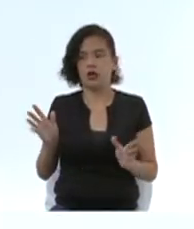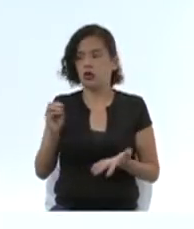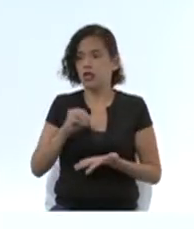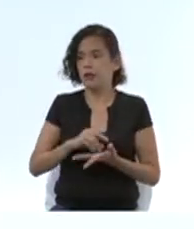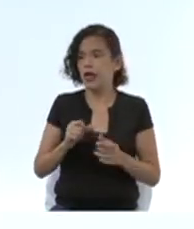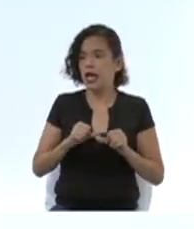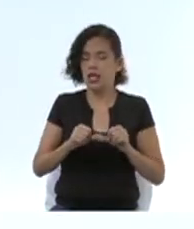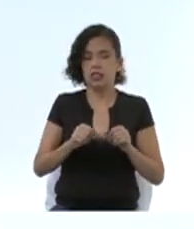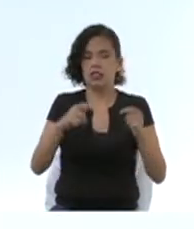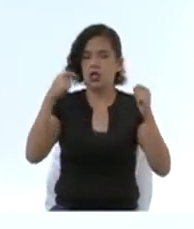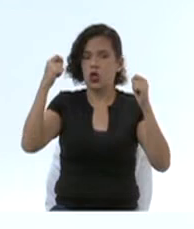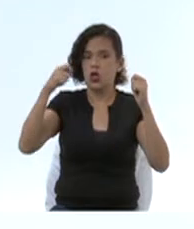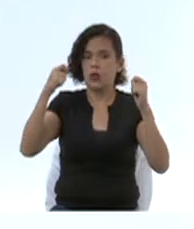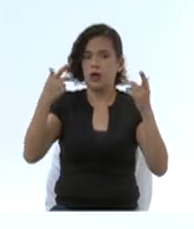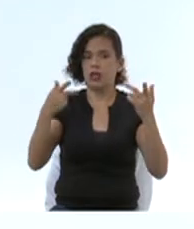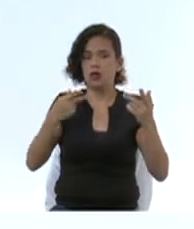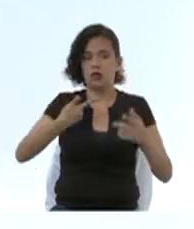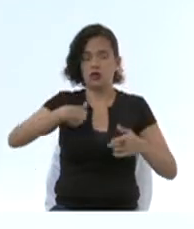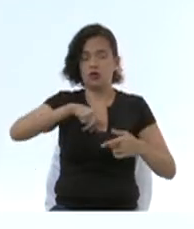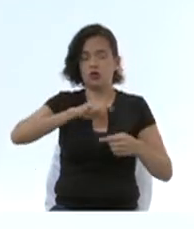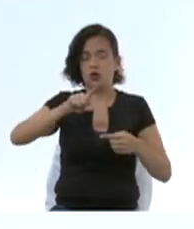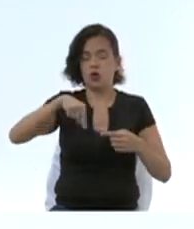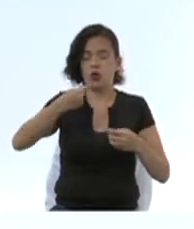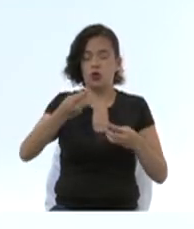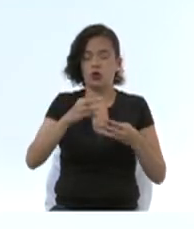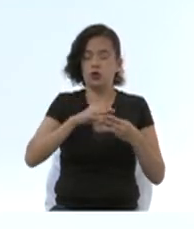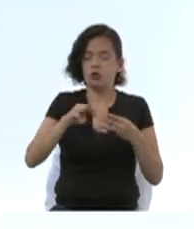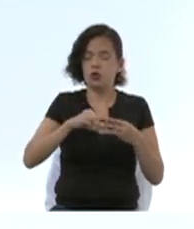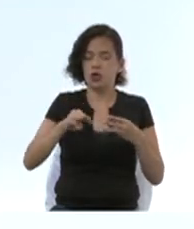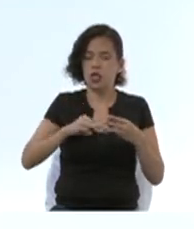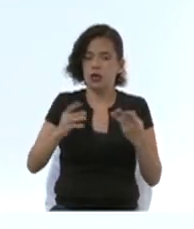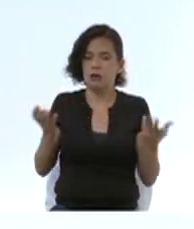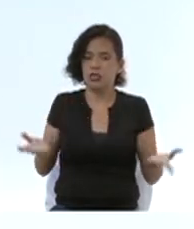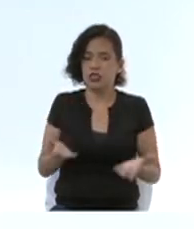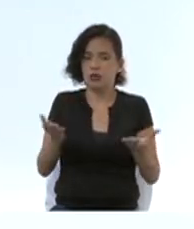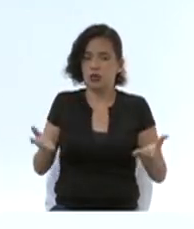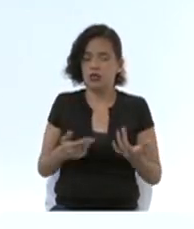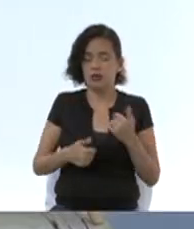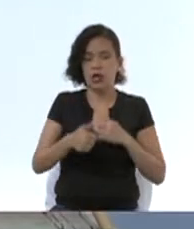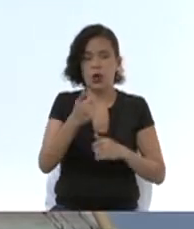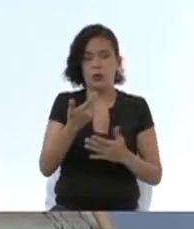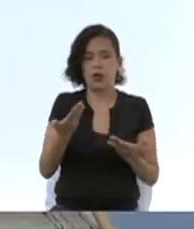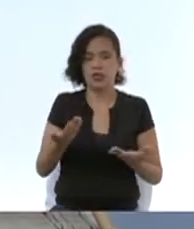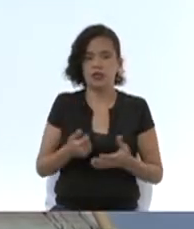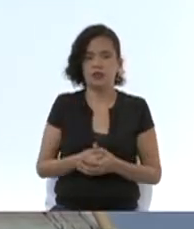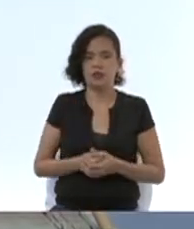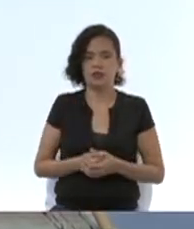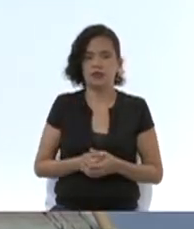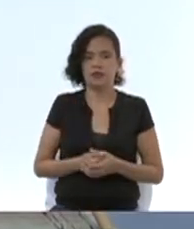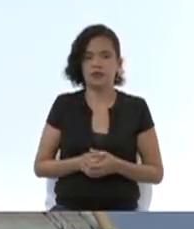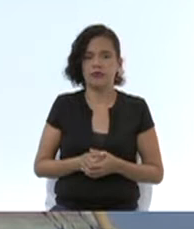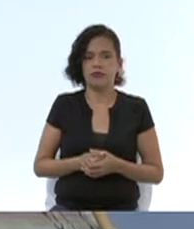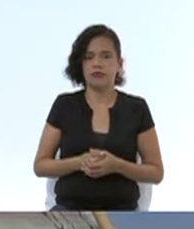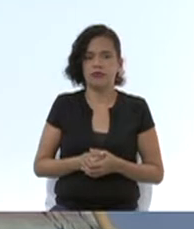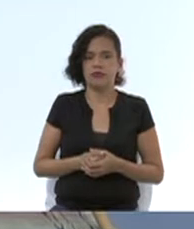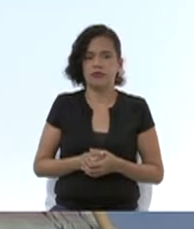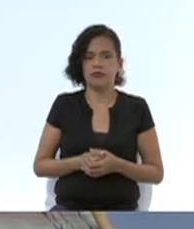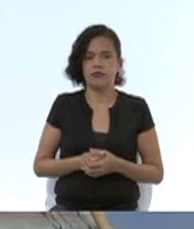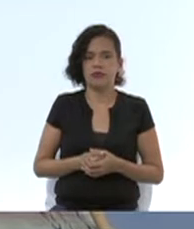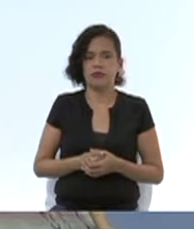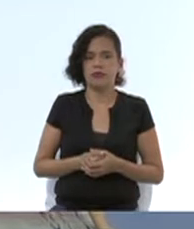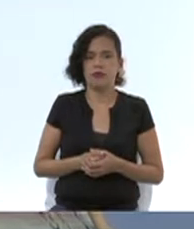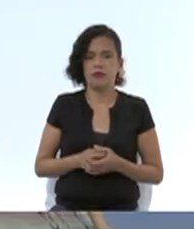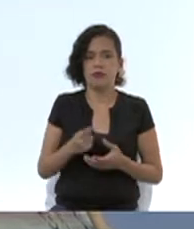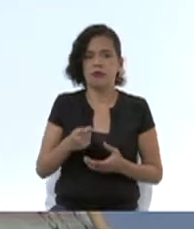seguido grabando con nosotros otros programas y se ha motivado mucho más a eso, ¿verdad que sí, Ángel? Sí. Ajá. Bueno,